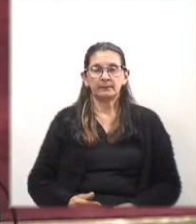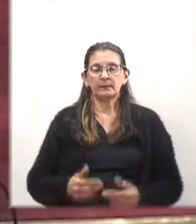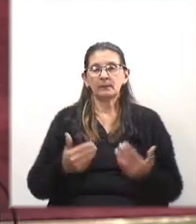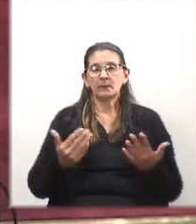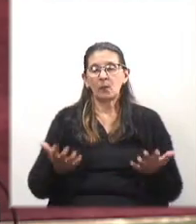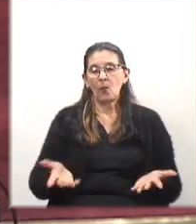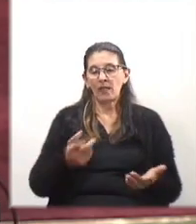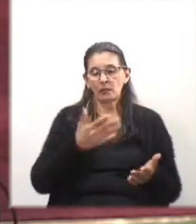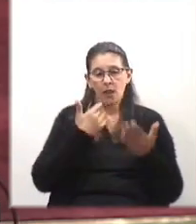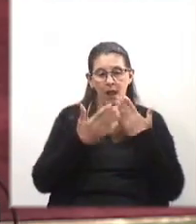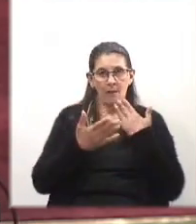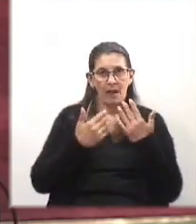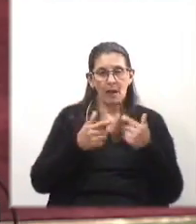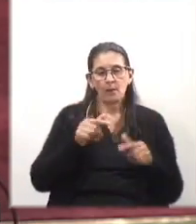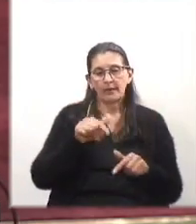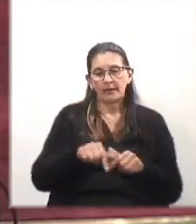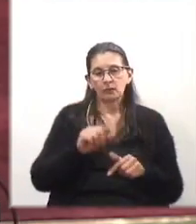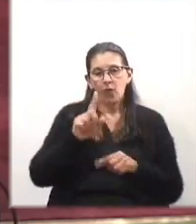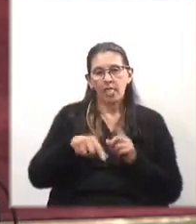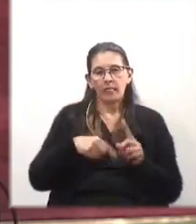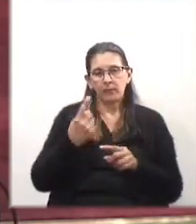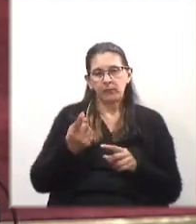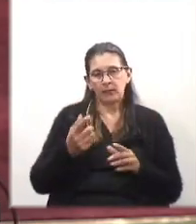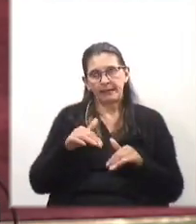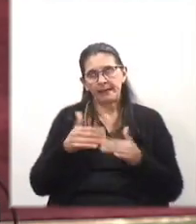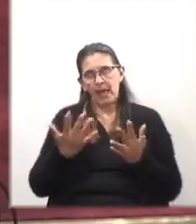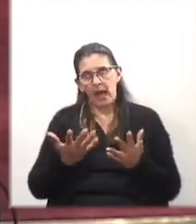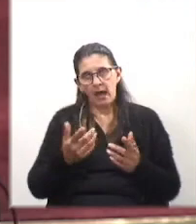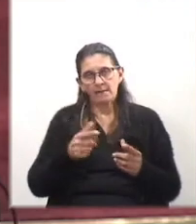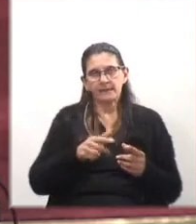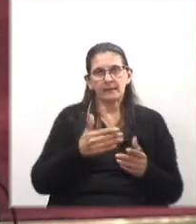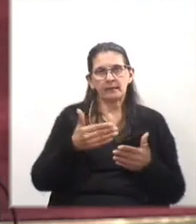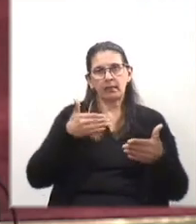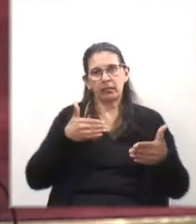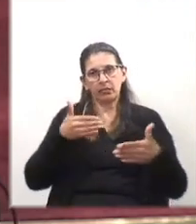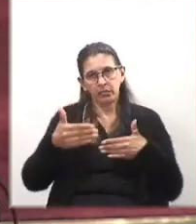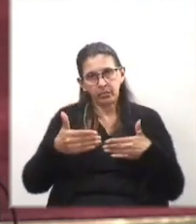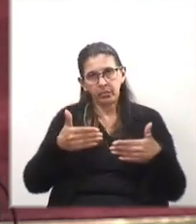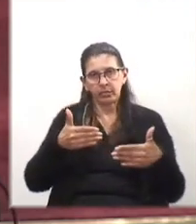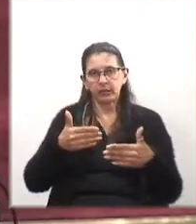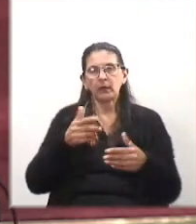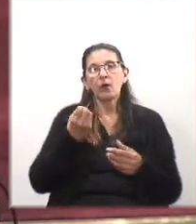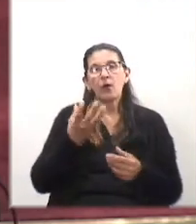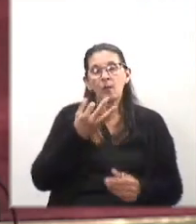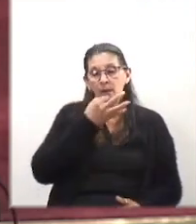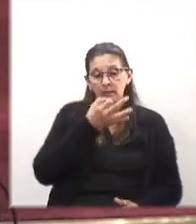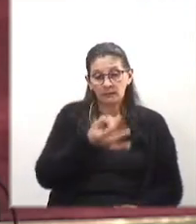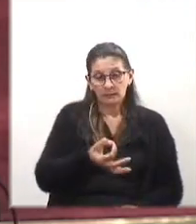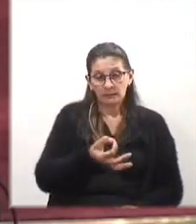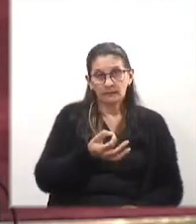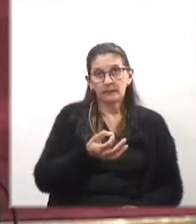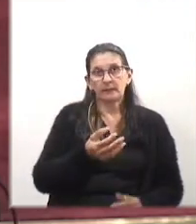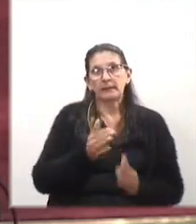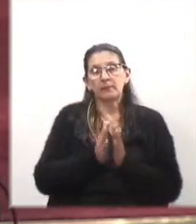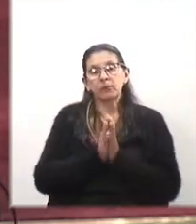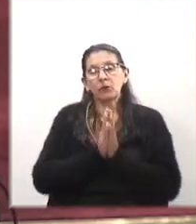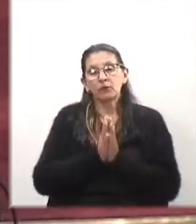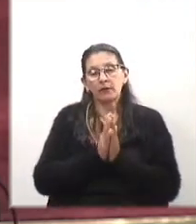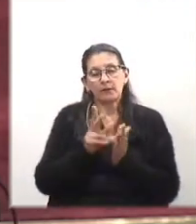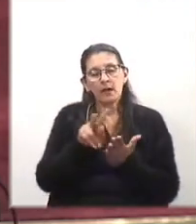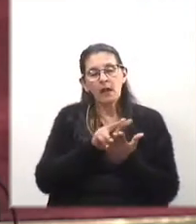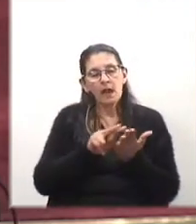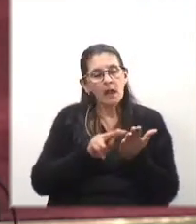Cuando hablamos de que esto va a explotar a corto plazo, que es tirar la granada para adelante o para atrás, como bien dice, y por favor